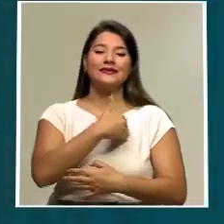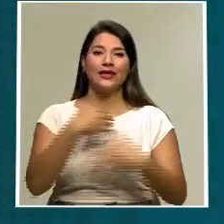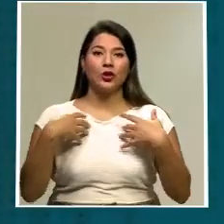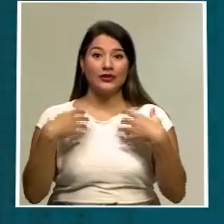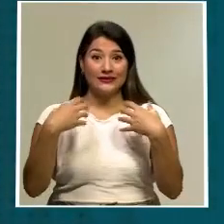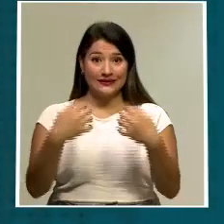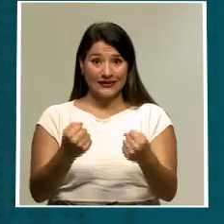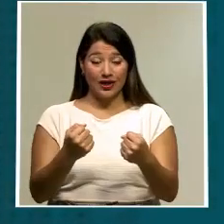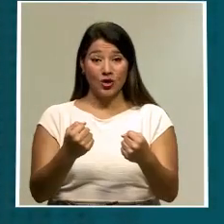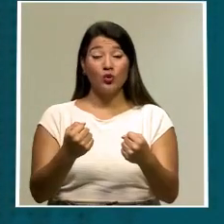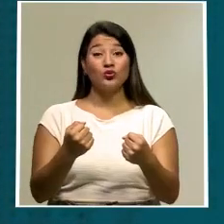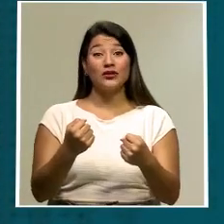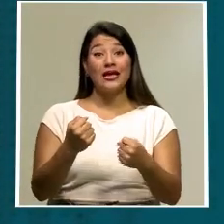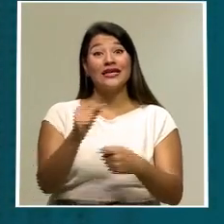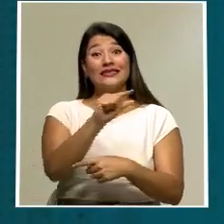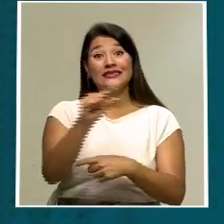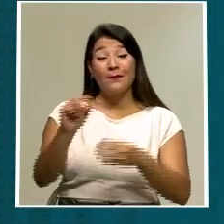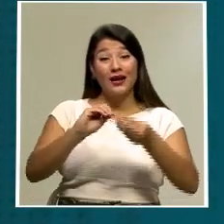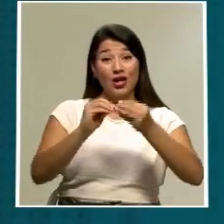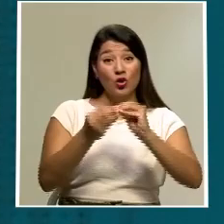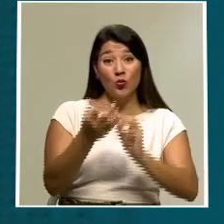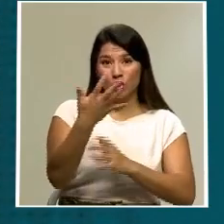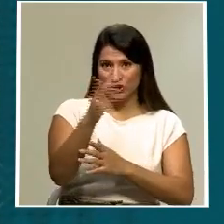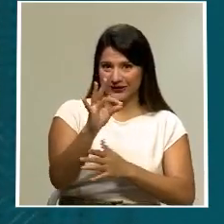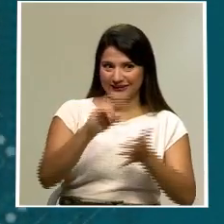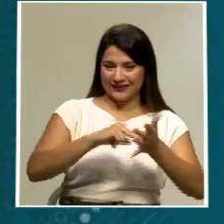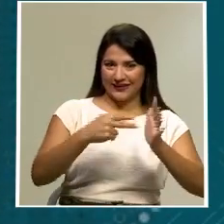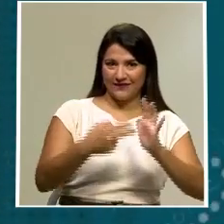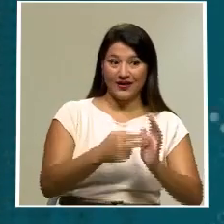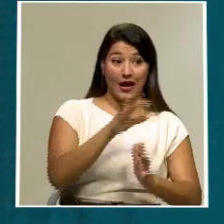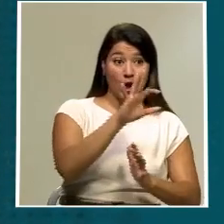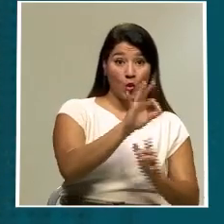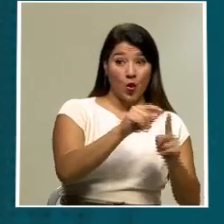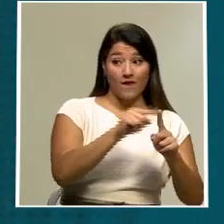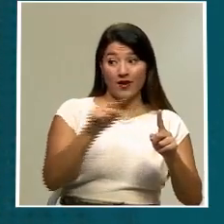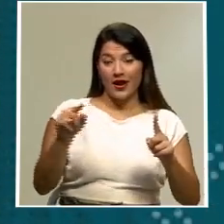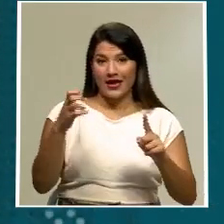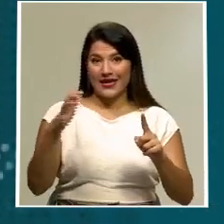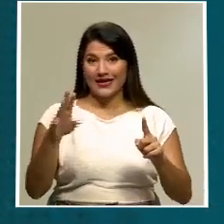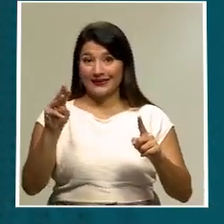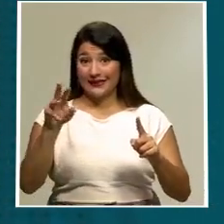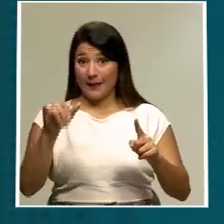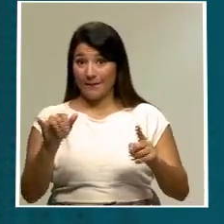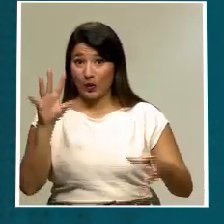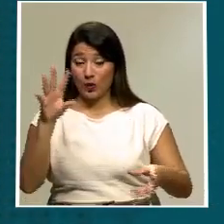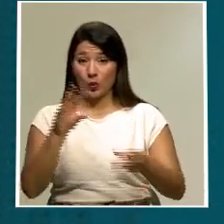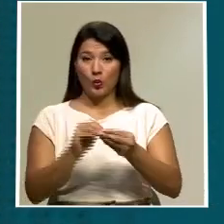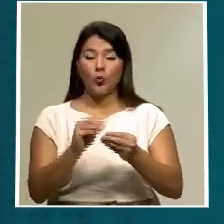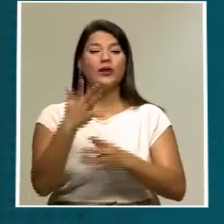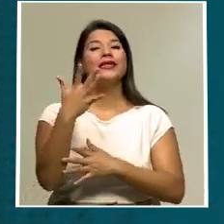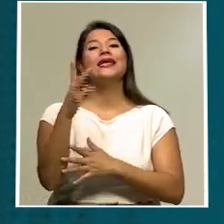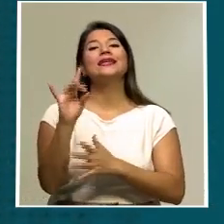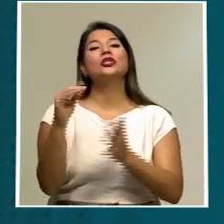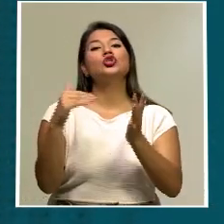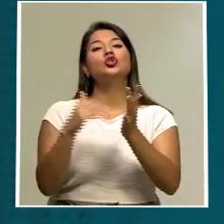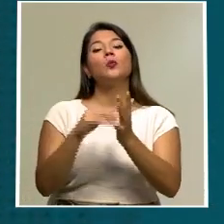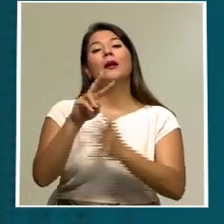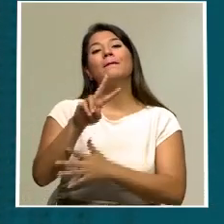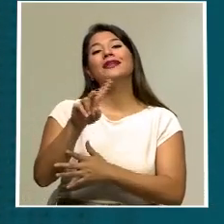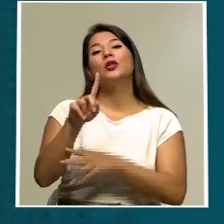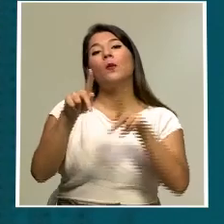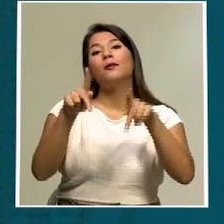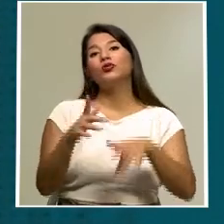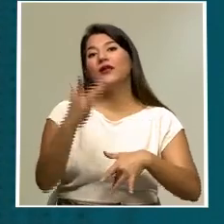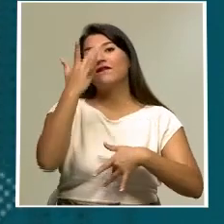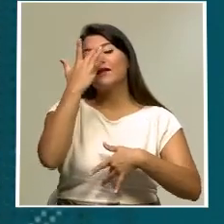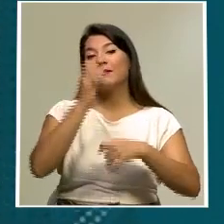semana epidemiológica 19, que va del 9 al 15 de mayo, se registraron 18.021 casos de